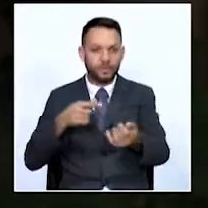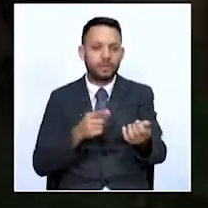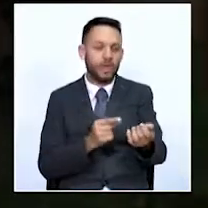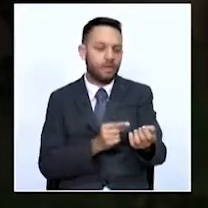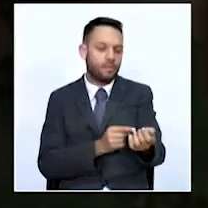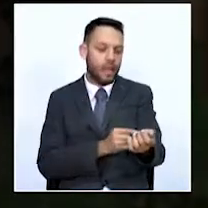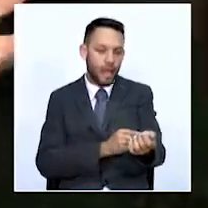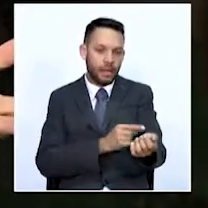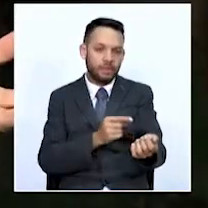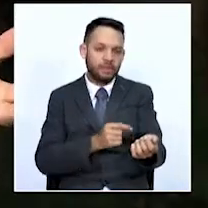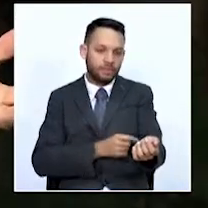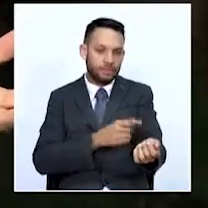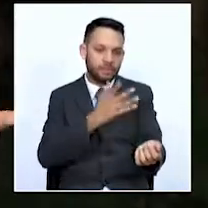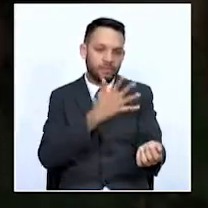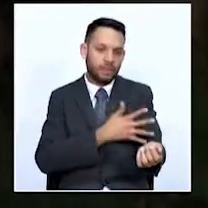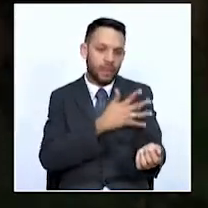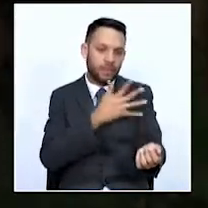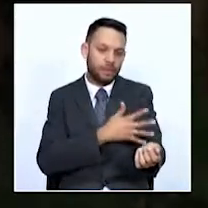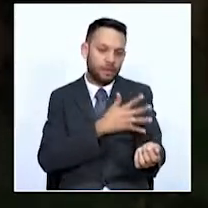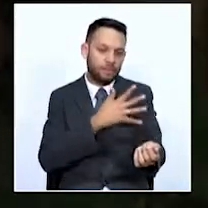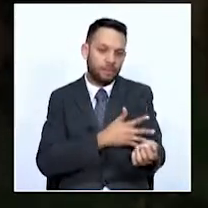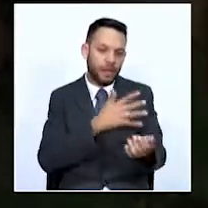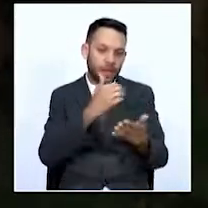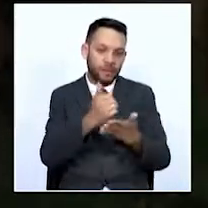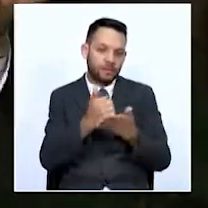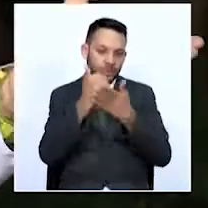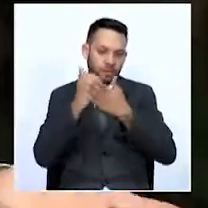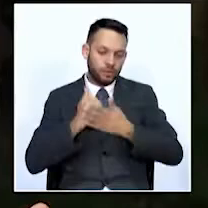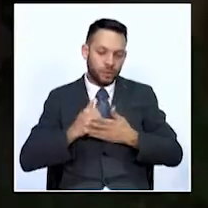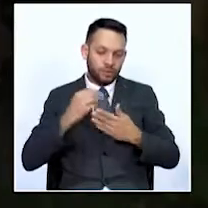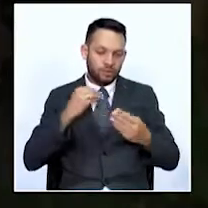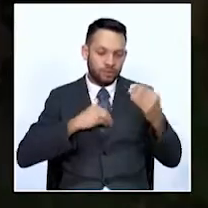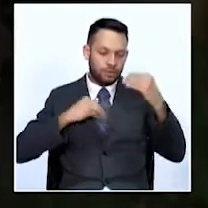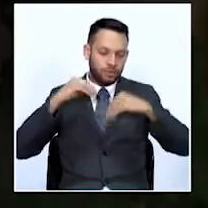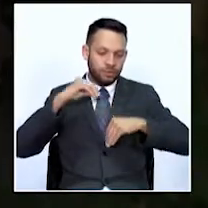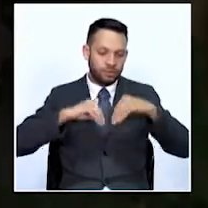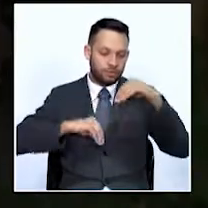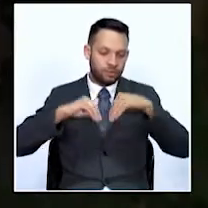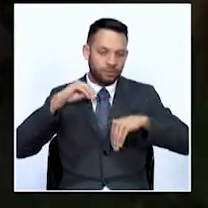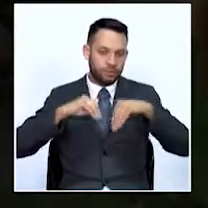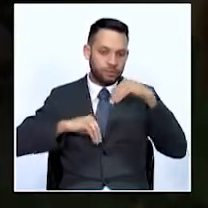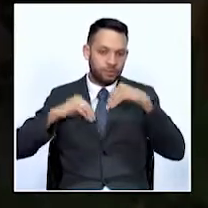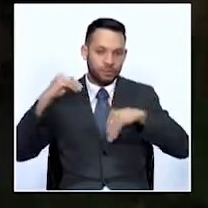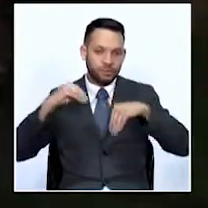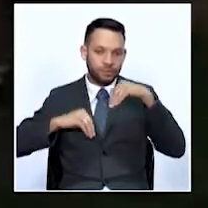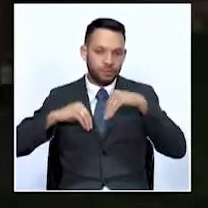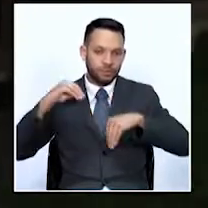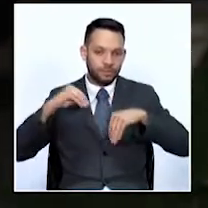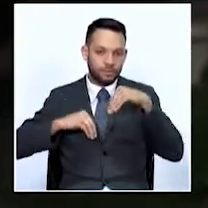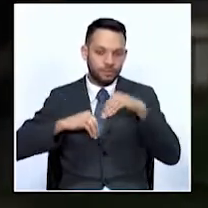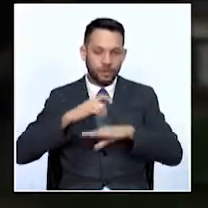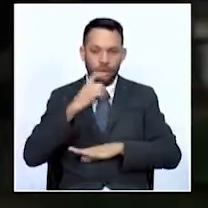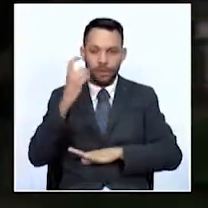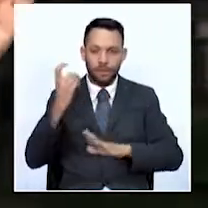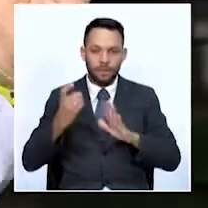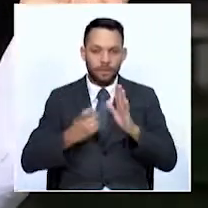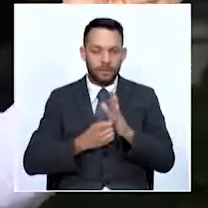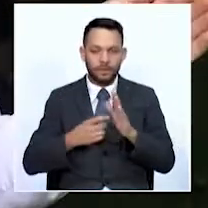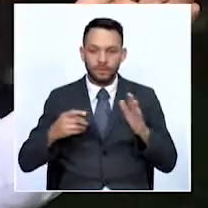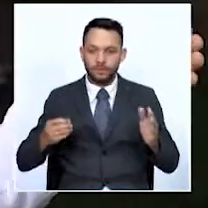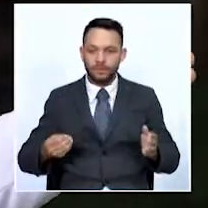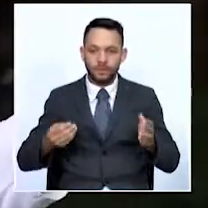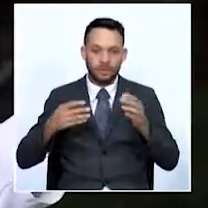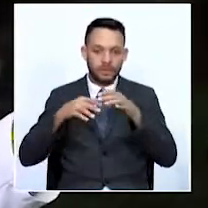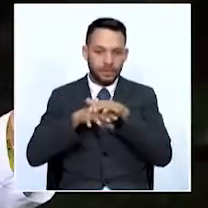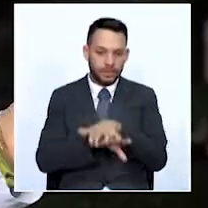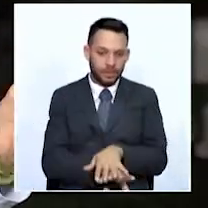y muchas otras terapias que tratamos nosotros con todo el grupo de médicos del Parque de la Salud, integrar desde